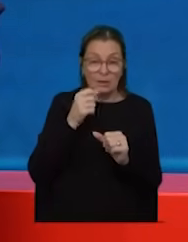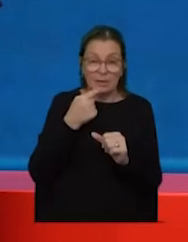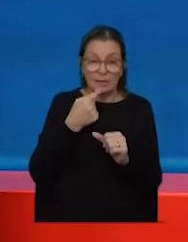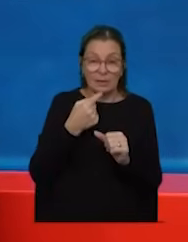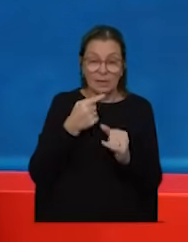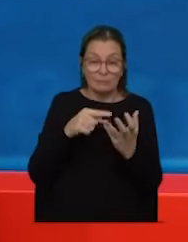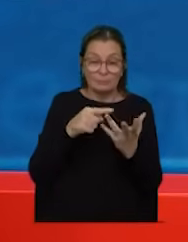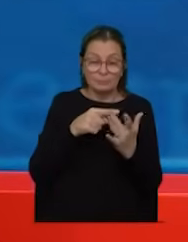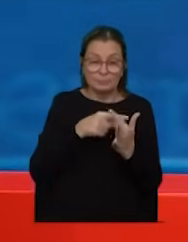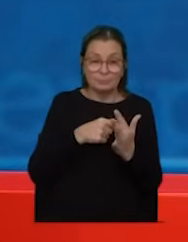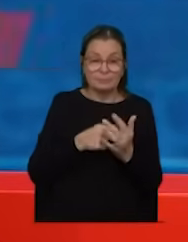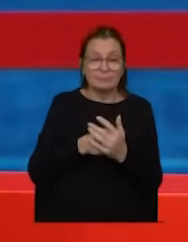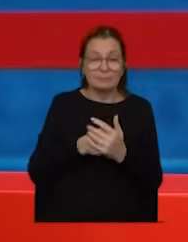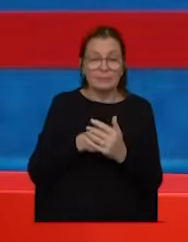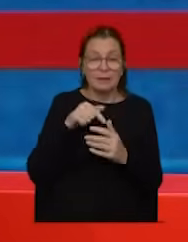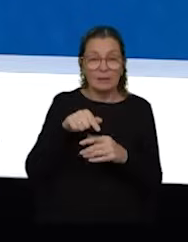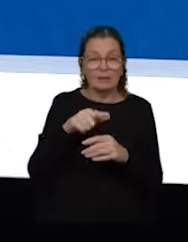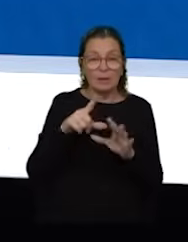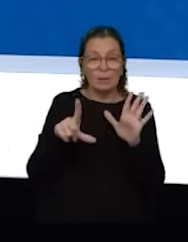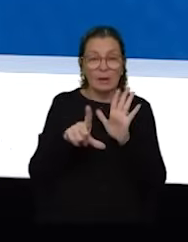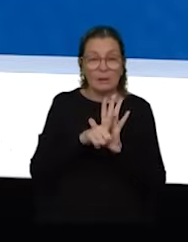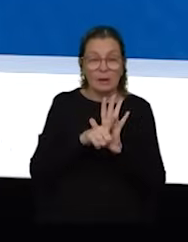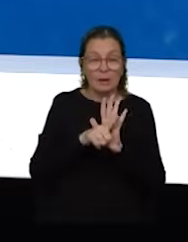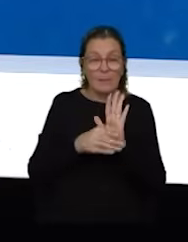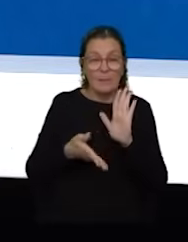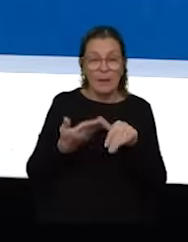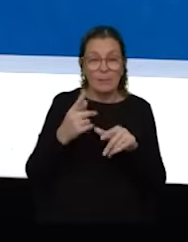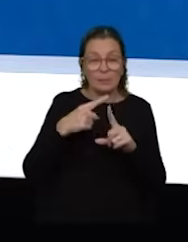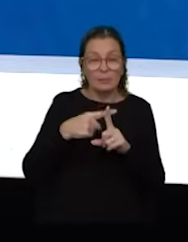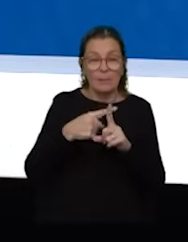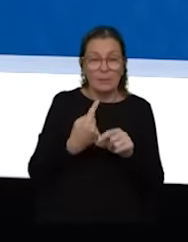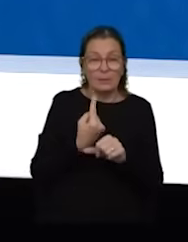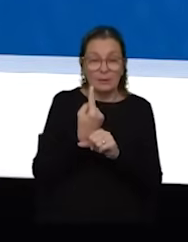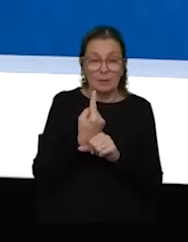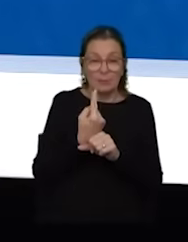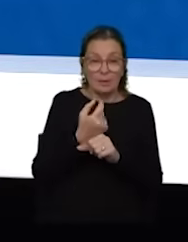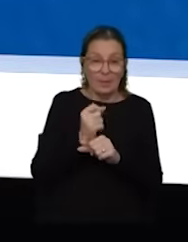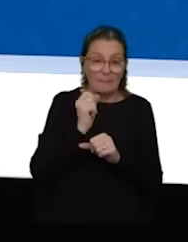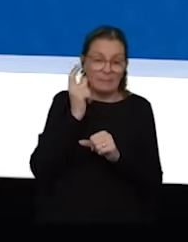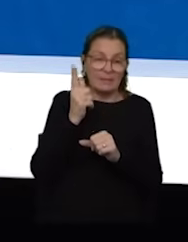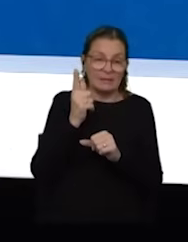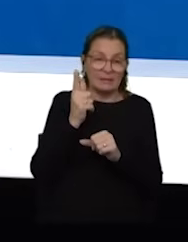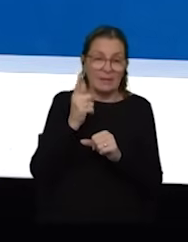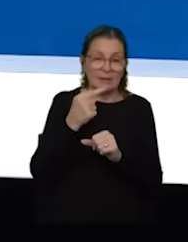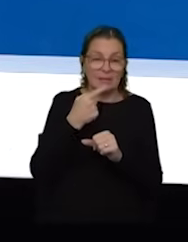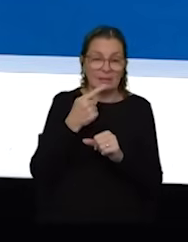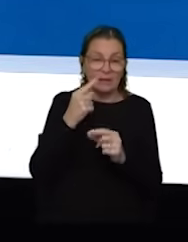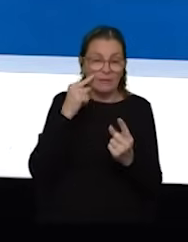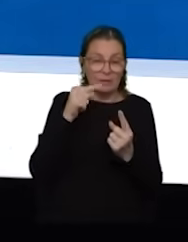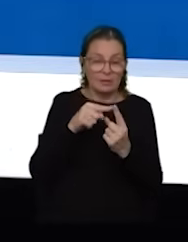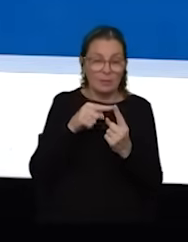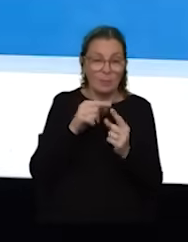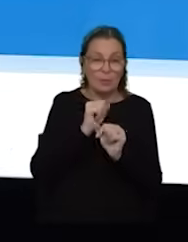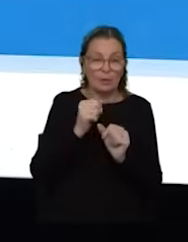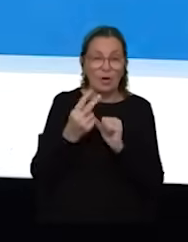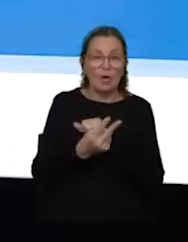enumerar Sí esta es una ley que es mucho más positiva en primer lugar por por las capacidades que que se fijan de de